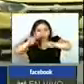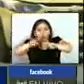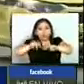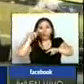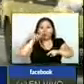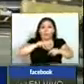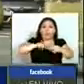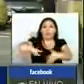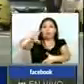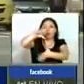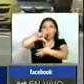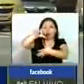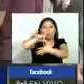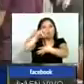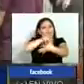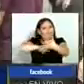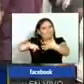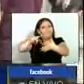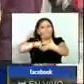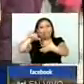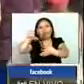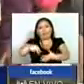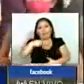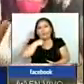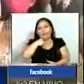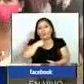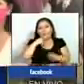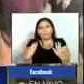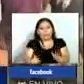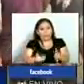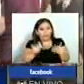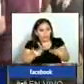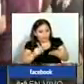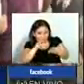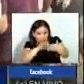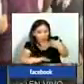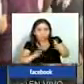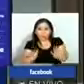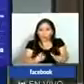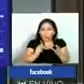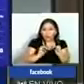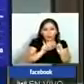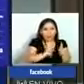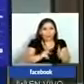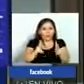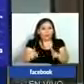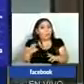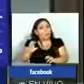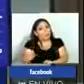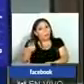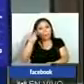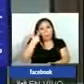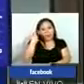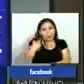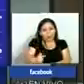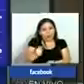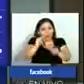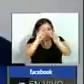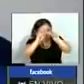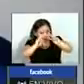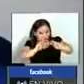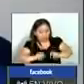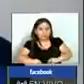Latinoamericana Son los más golpeados En ocasiones Por lo que llama La falta de espacio político Y el riesgo De depreciación De la moneda